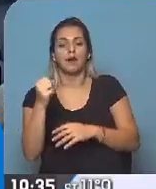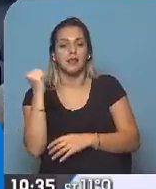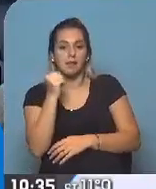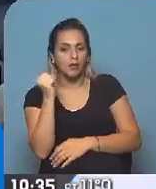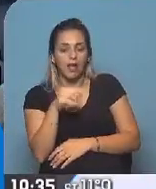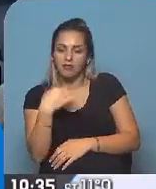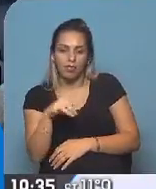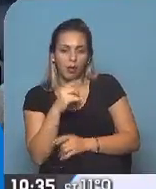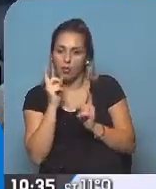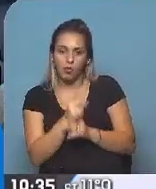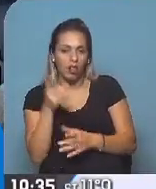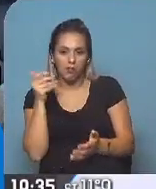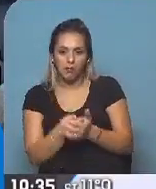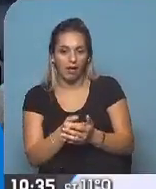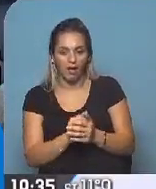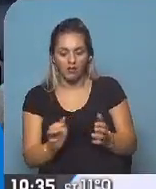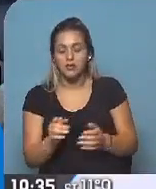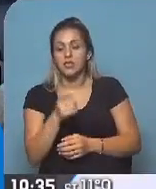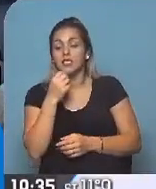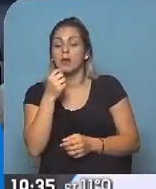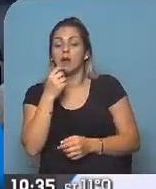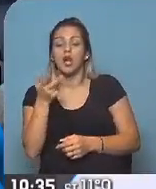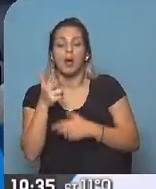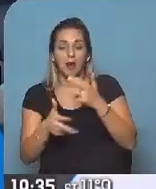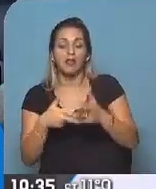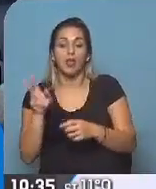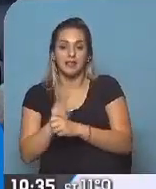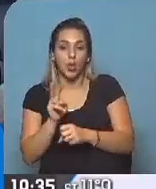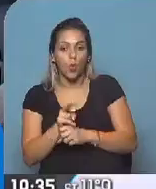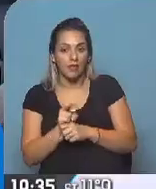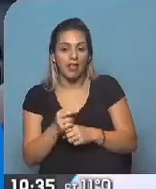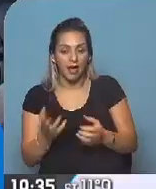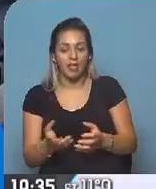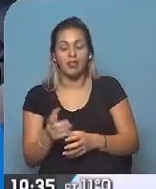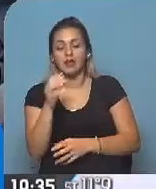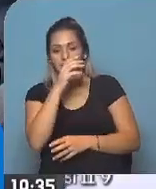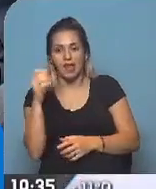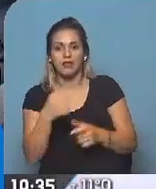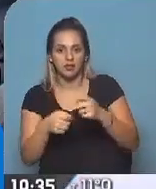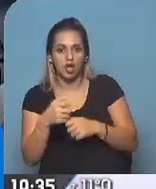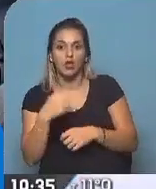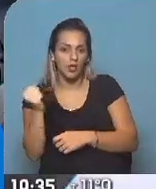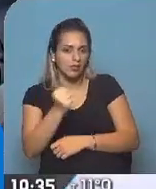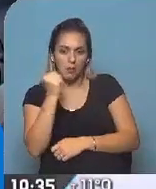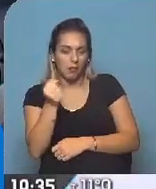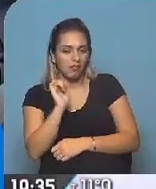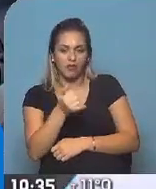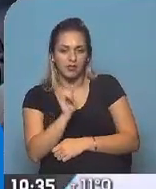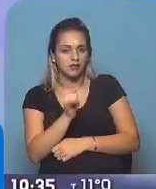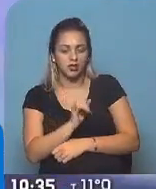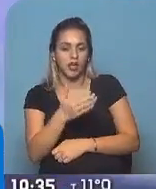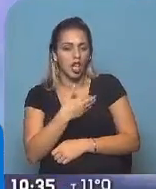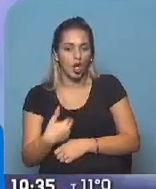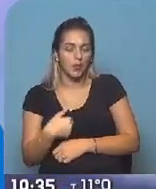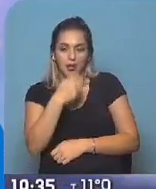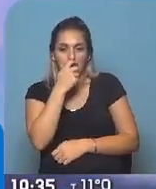hay que contemplarlas. Y en el caso de la seguridad y en el caso del narcotráfico es una prioridad absoluta del gobierno del